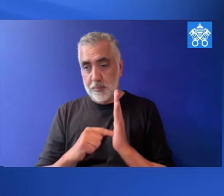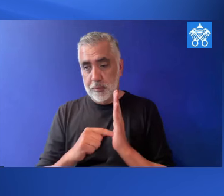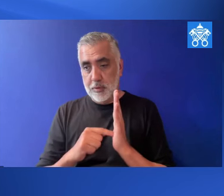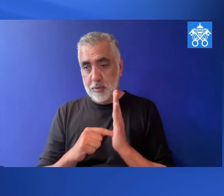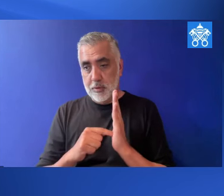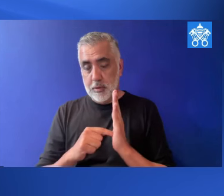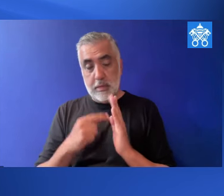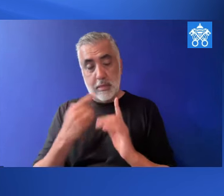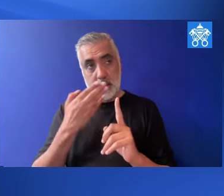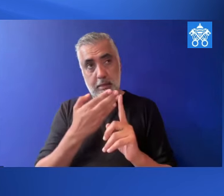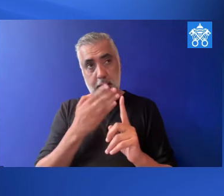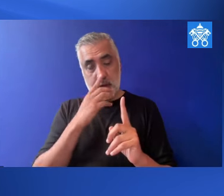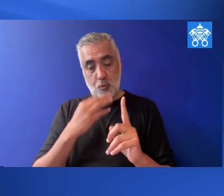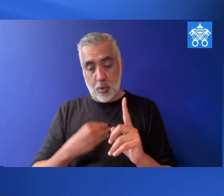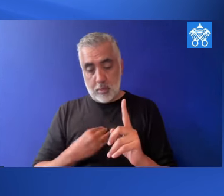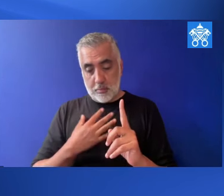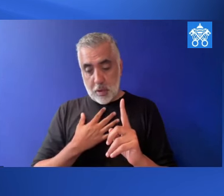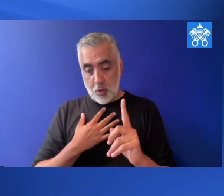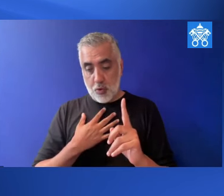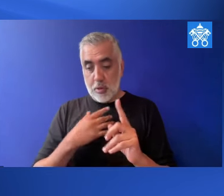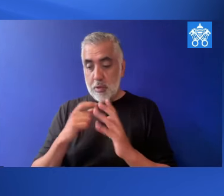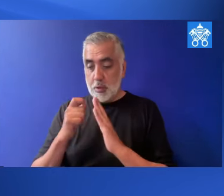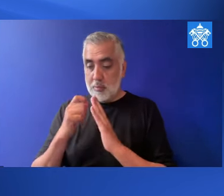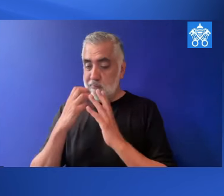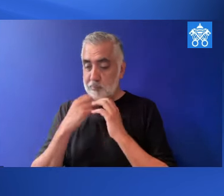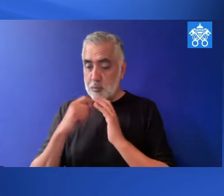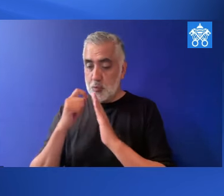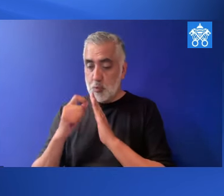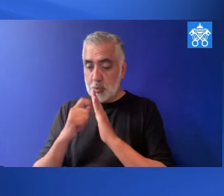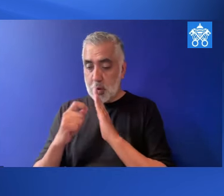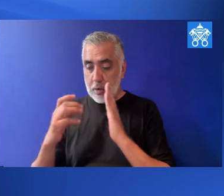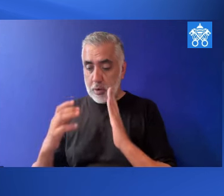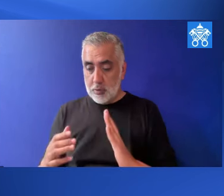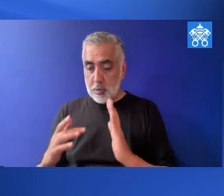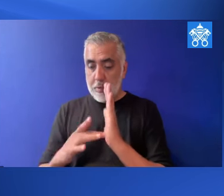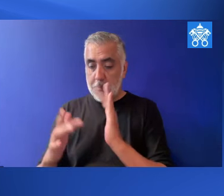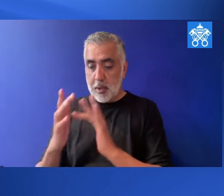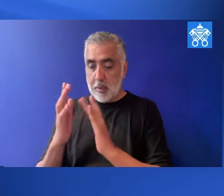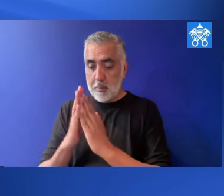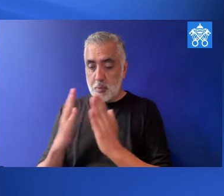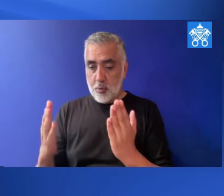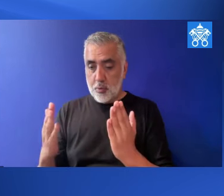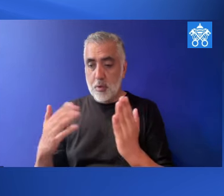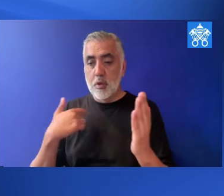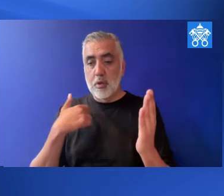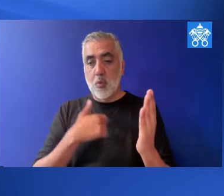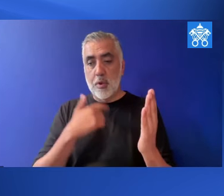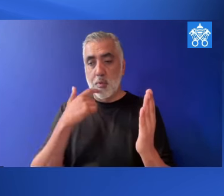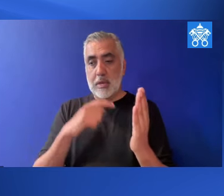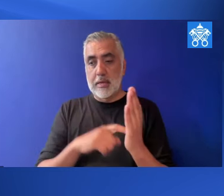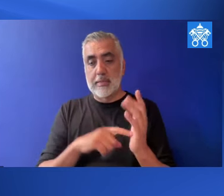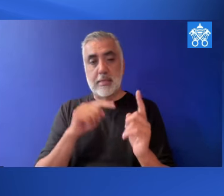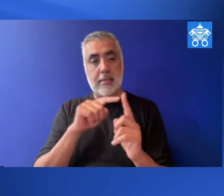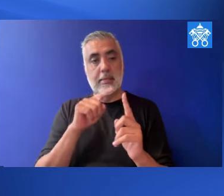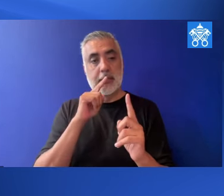Él es quien ha inspirado a los autores sagrados de la Biblia, por lo que reconocemos que esta es